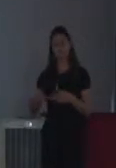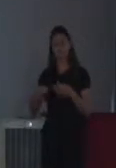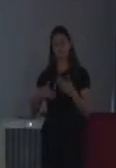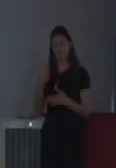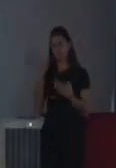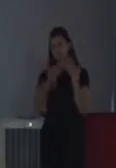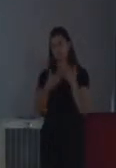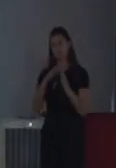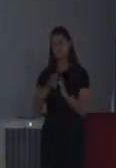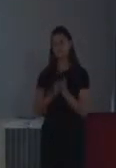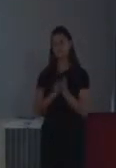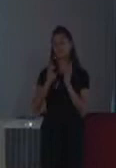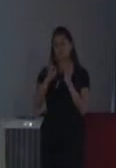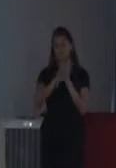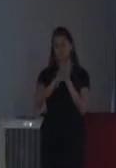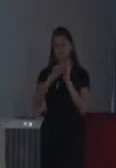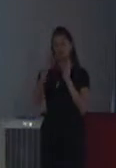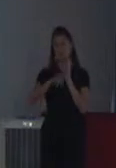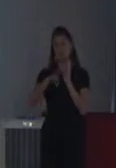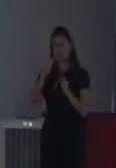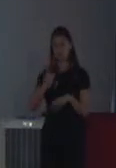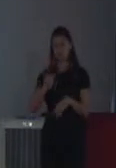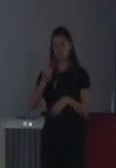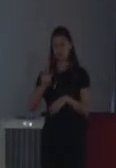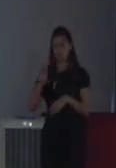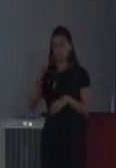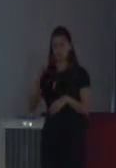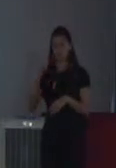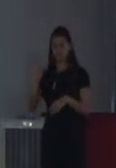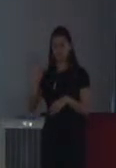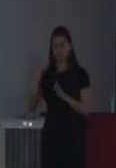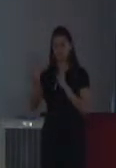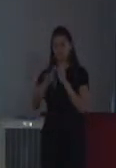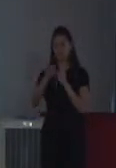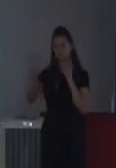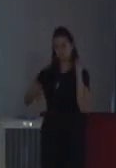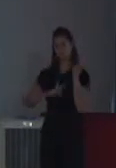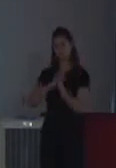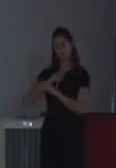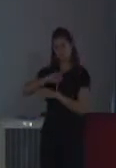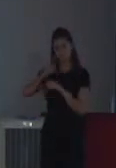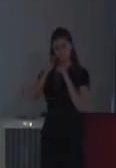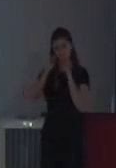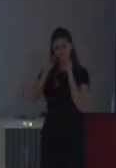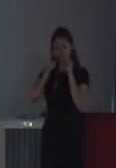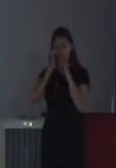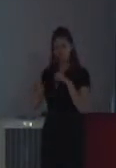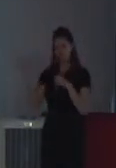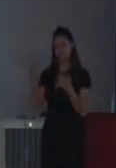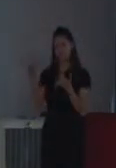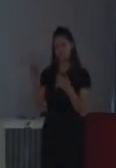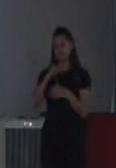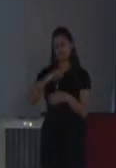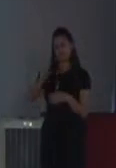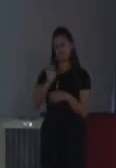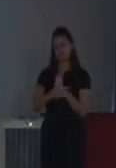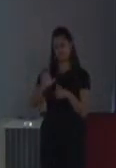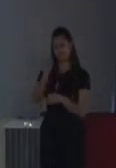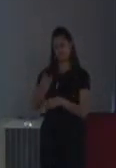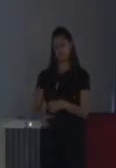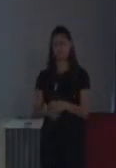la declaración de 1948, ¿sí? La Declaración Universal de los Derechos del Hombre y del